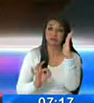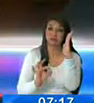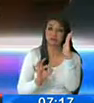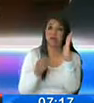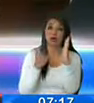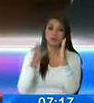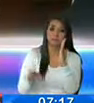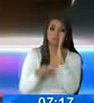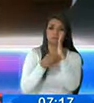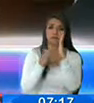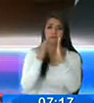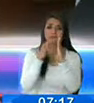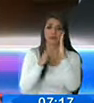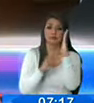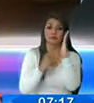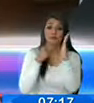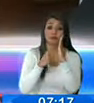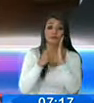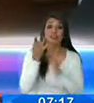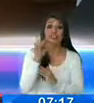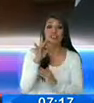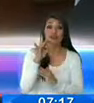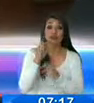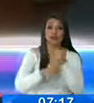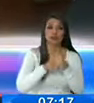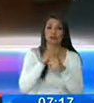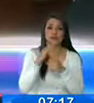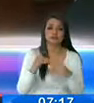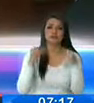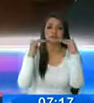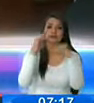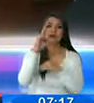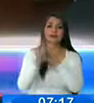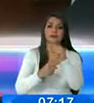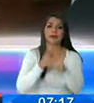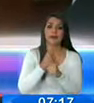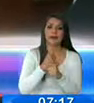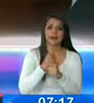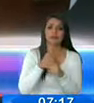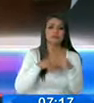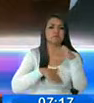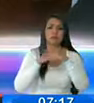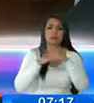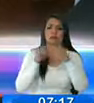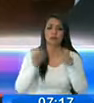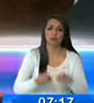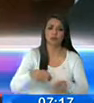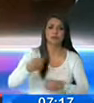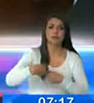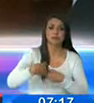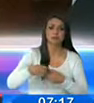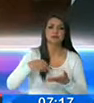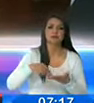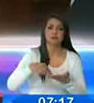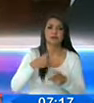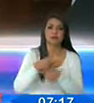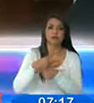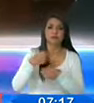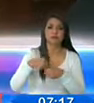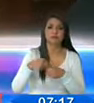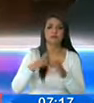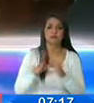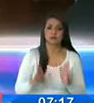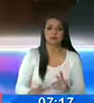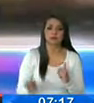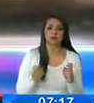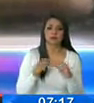un requisito que es subir de 18 a 30 años de edad para que sea como mínimo para ser miembro a Consejo de Participación Ciudadana